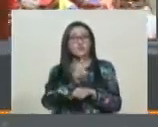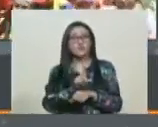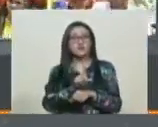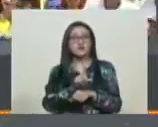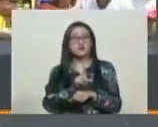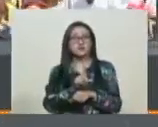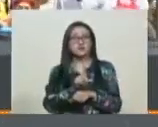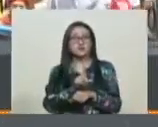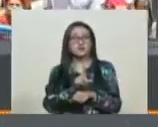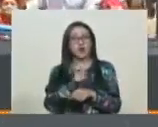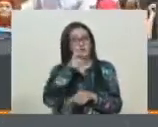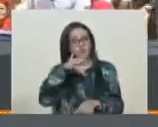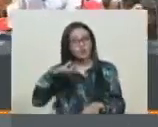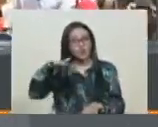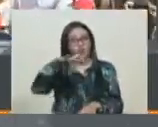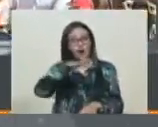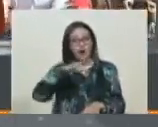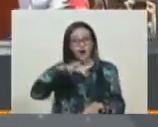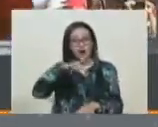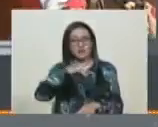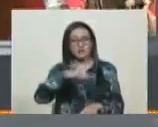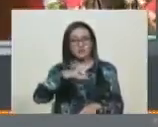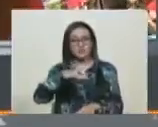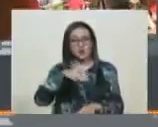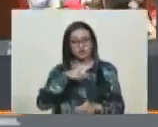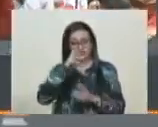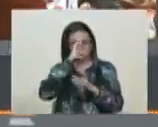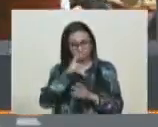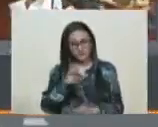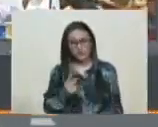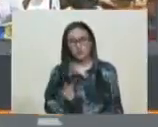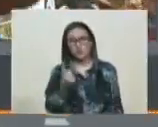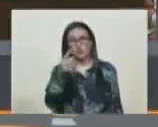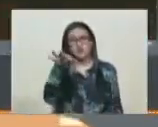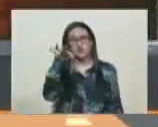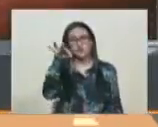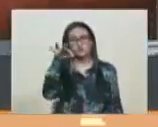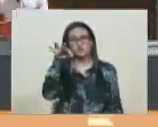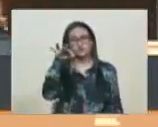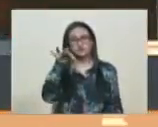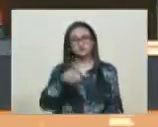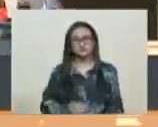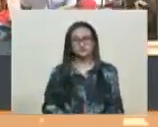cuenta, que es al pueblo soberano de Venezuela.